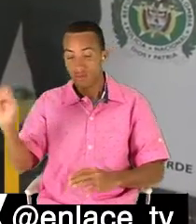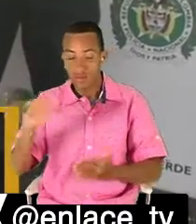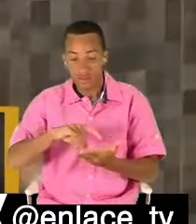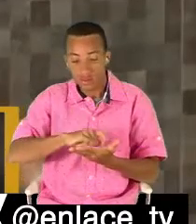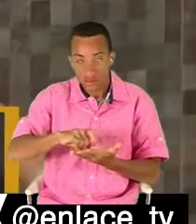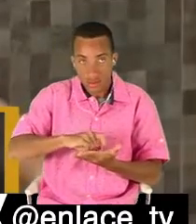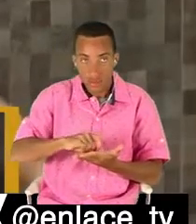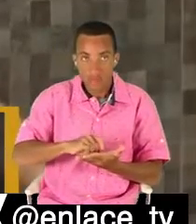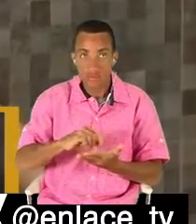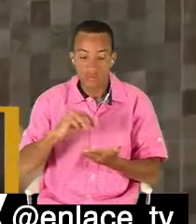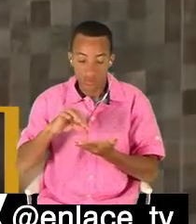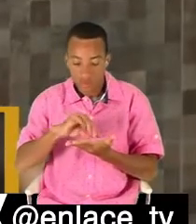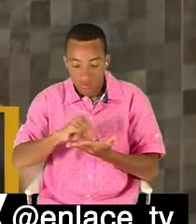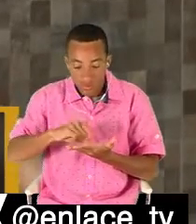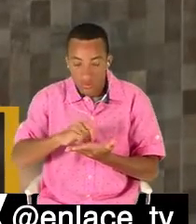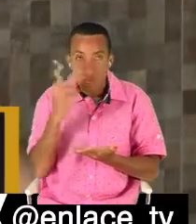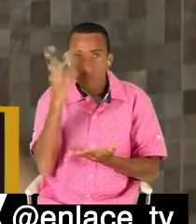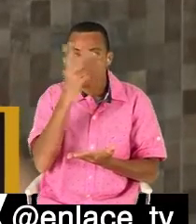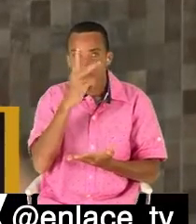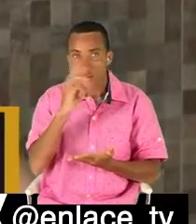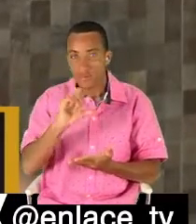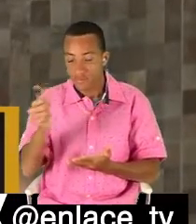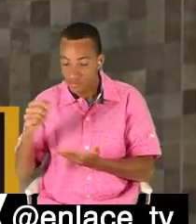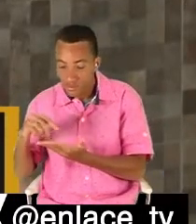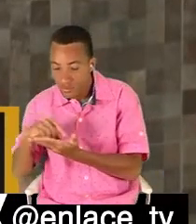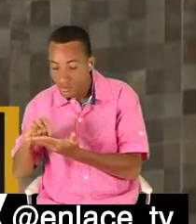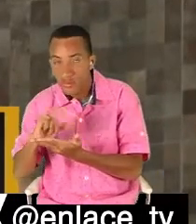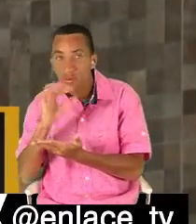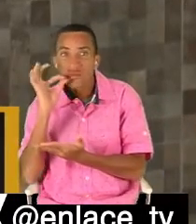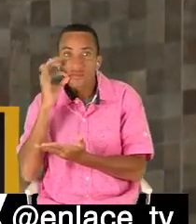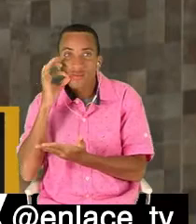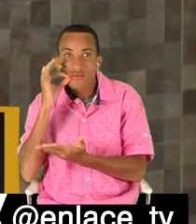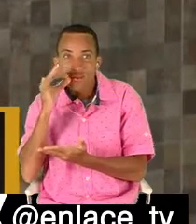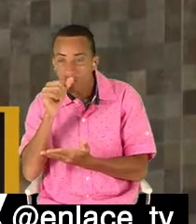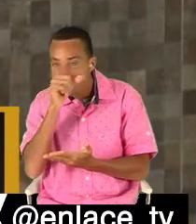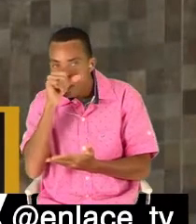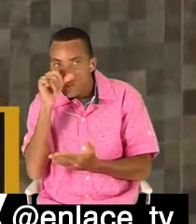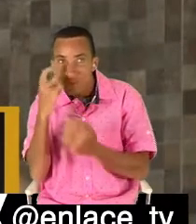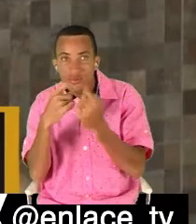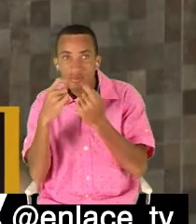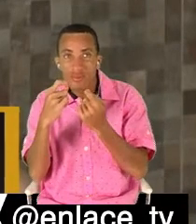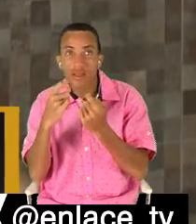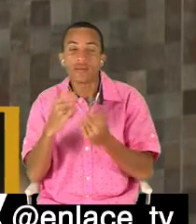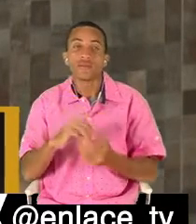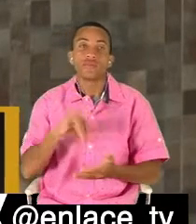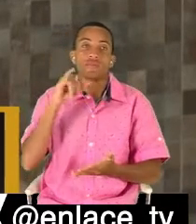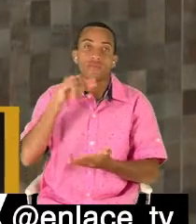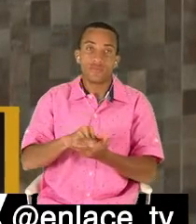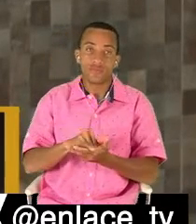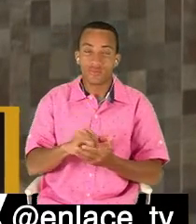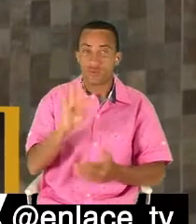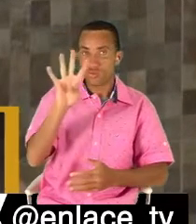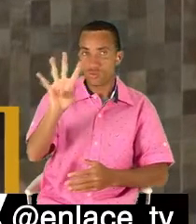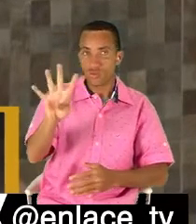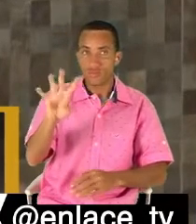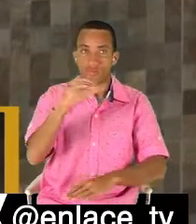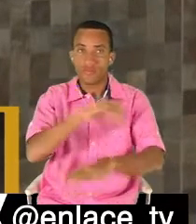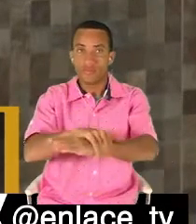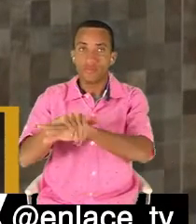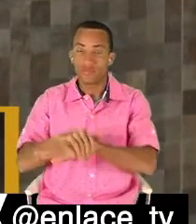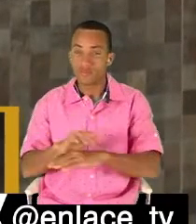bazuco. Policía Judicial de la Policía Nacional, nuestra SIGIN acá en Barranca Bermeja, logra la captura de 4 personas en una diligencia